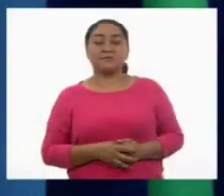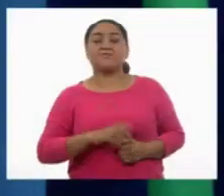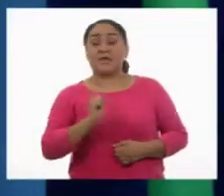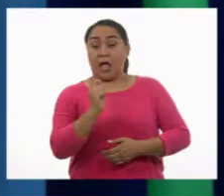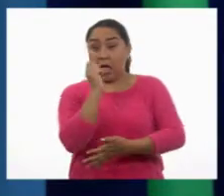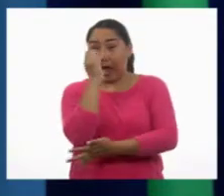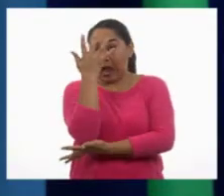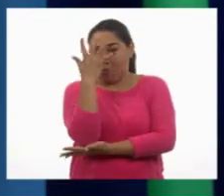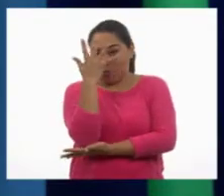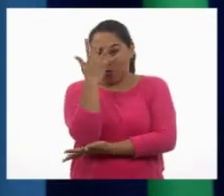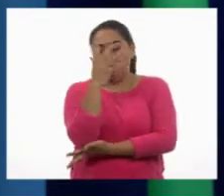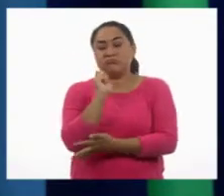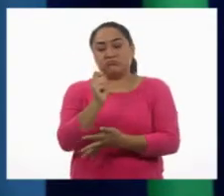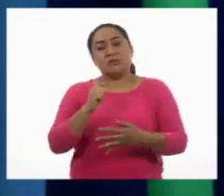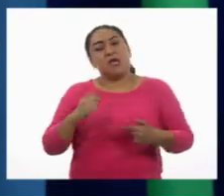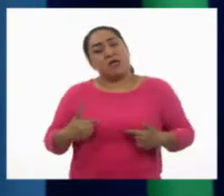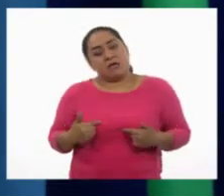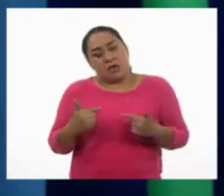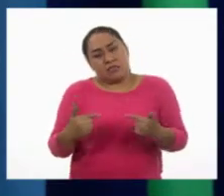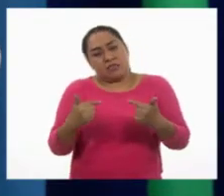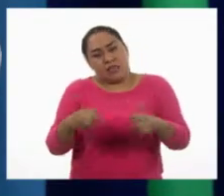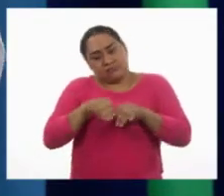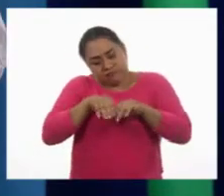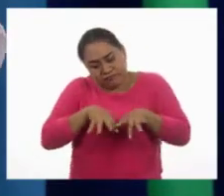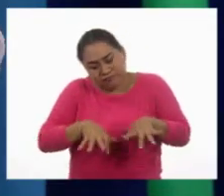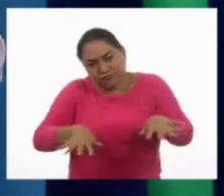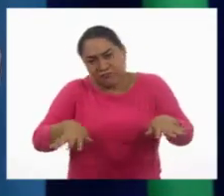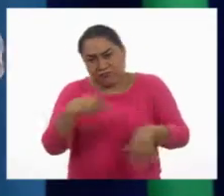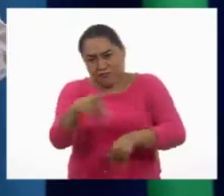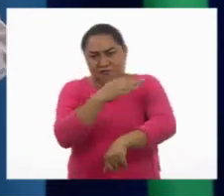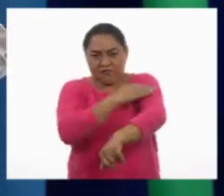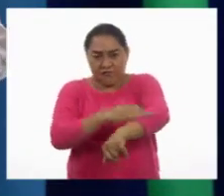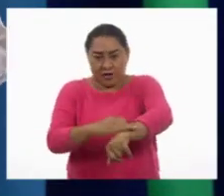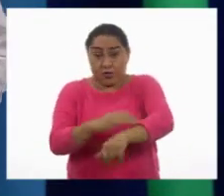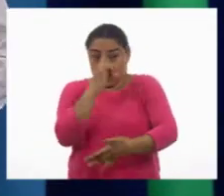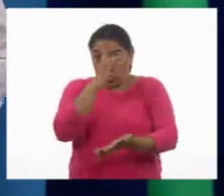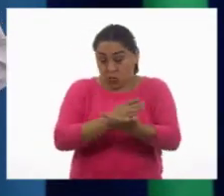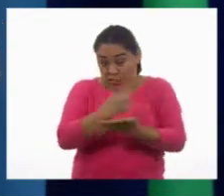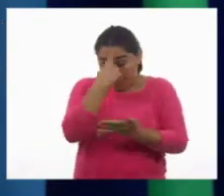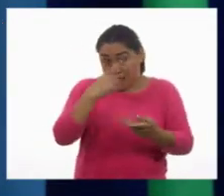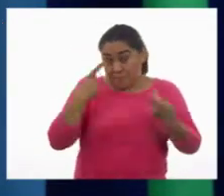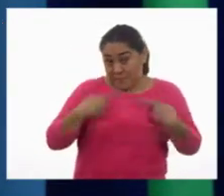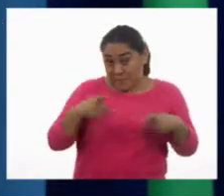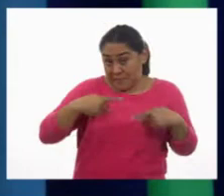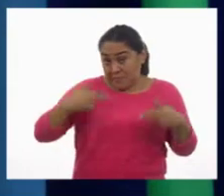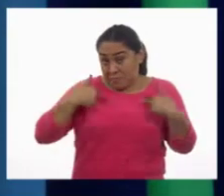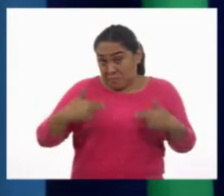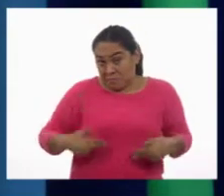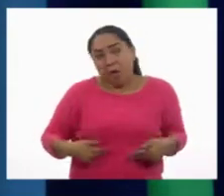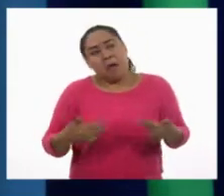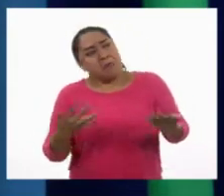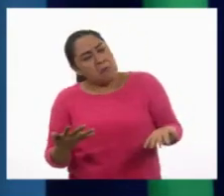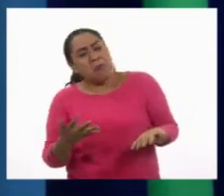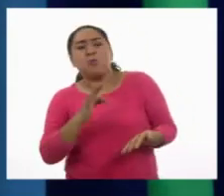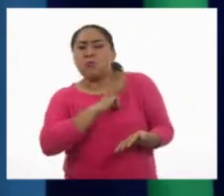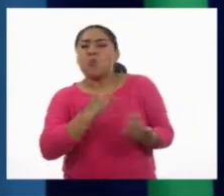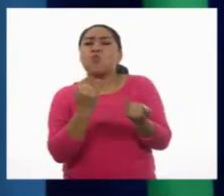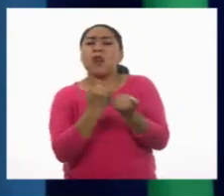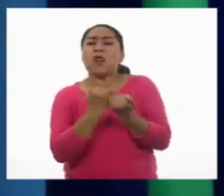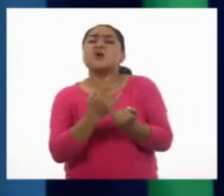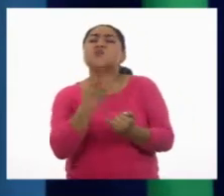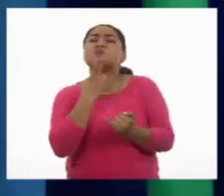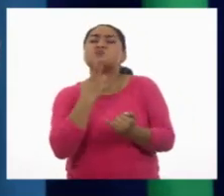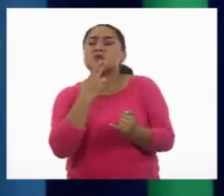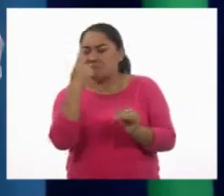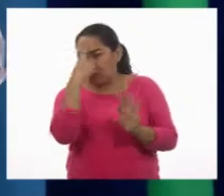genealógico no se aplica solamente en seres humanos, también sirve para mostrar la ascendencia,